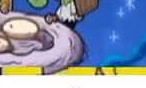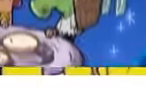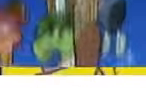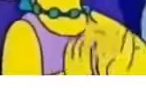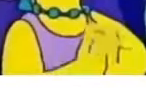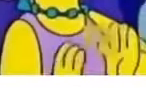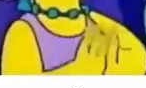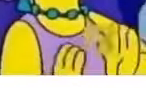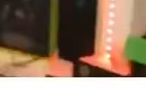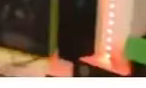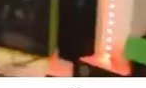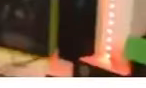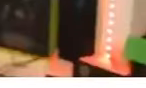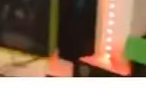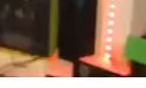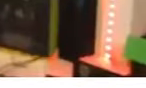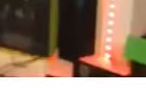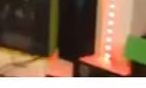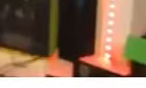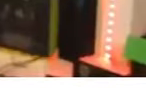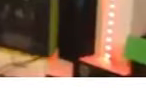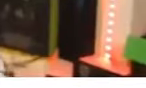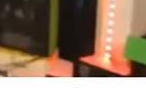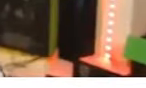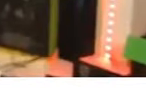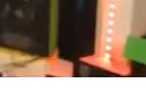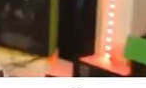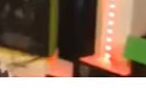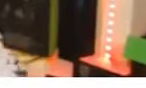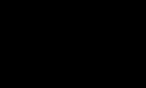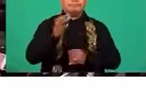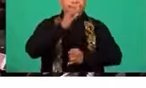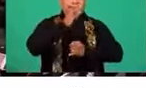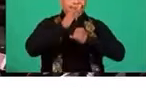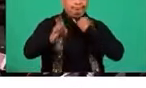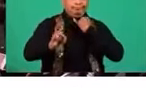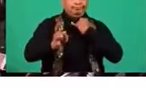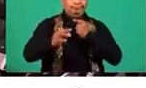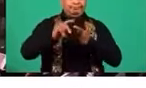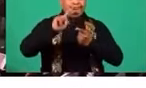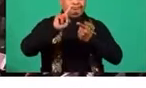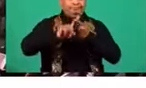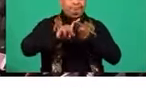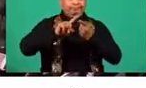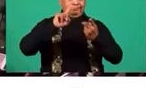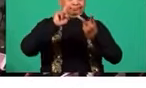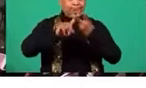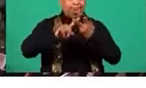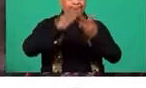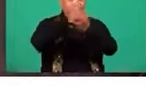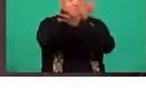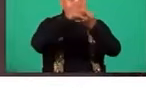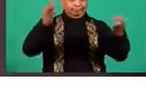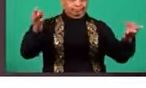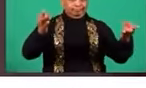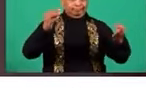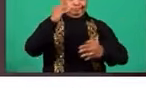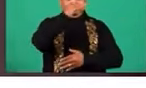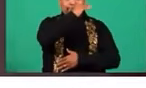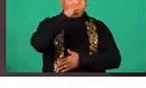Pero el martes próximo, hay Kawaii con audio. ¡Miren el tamaño de esos juegos! ¡Bravo! ¡Bravo! ¡Este sí es mi ídolo! Les voy a dar un anuncio gratis